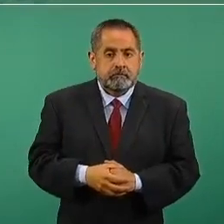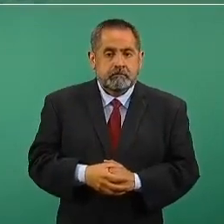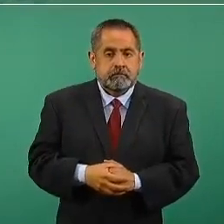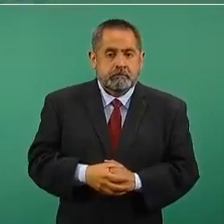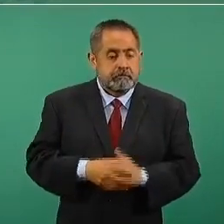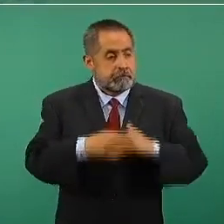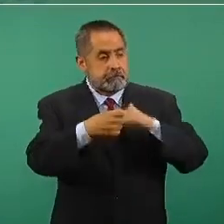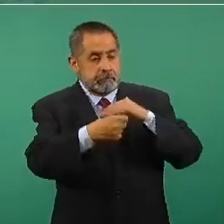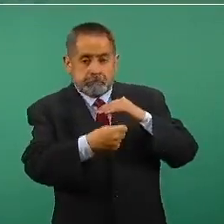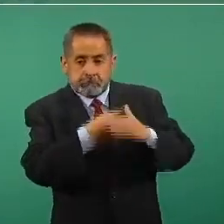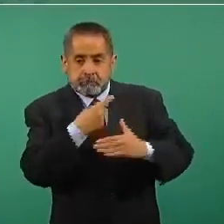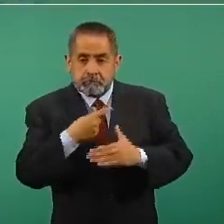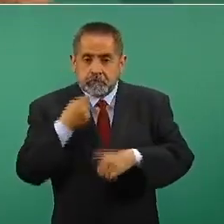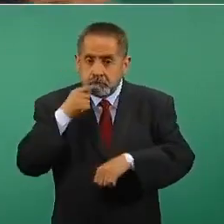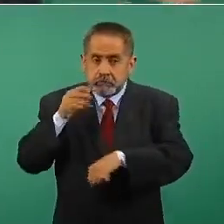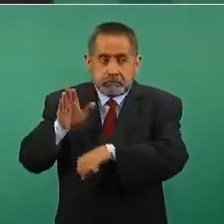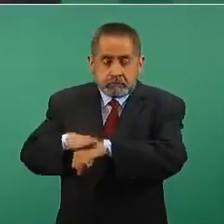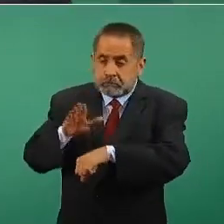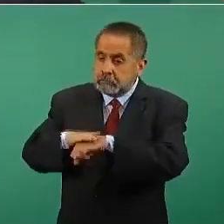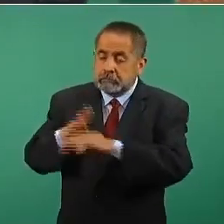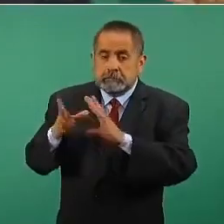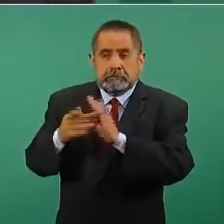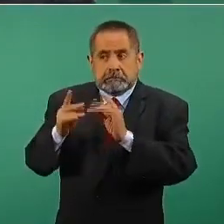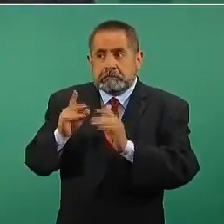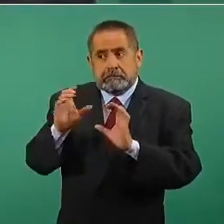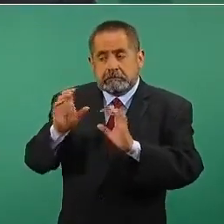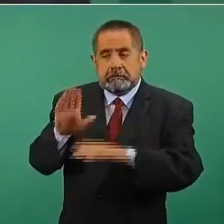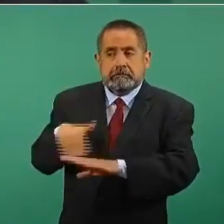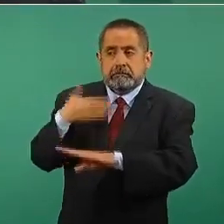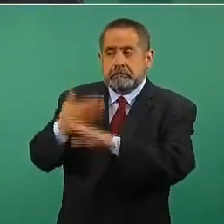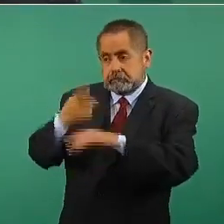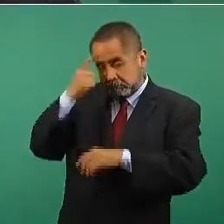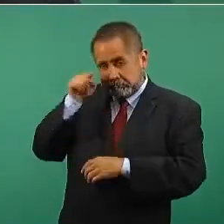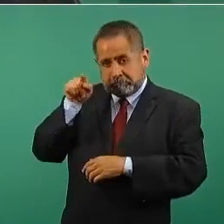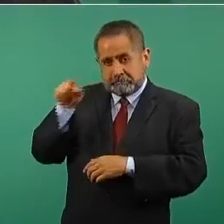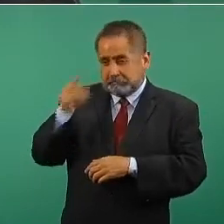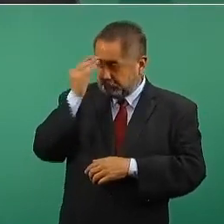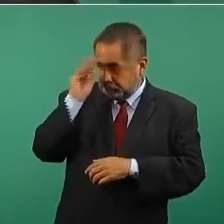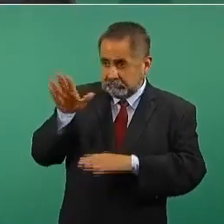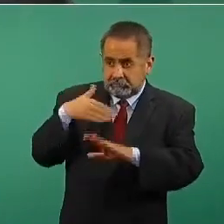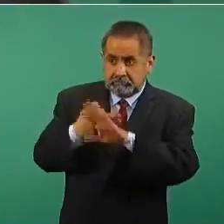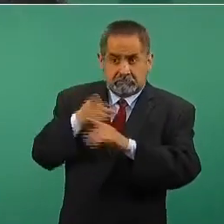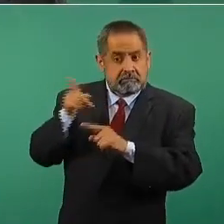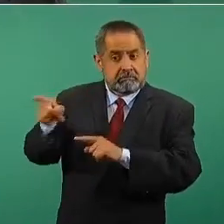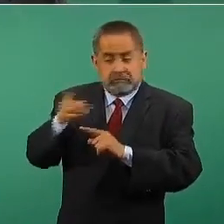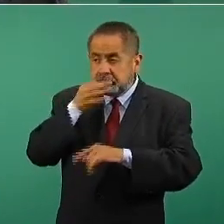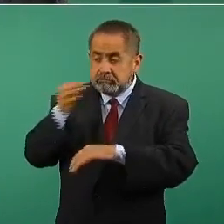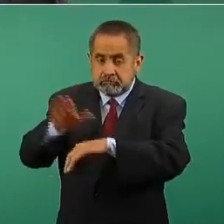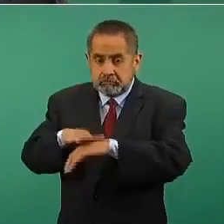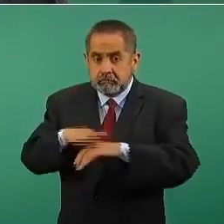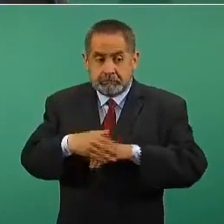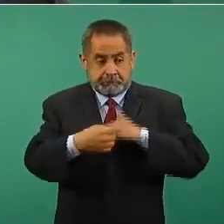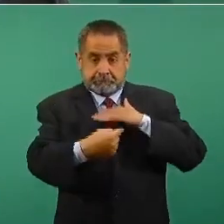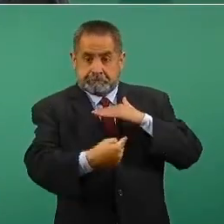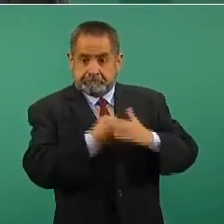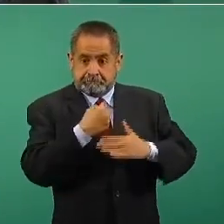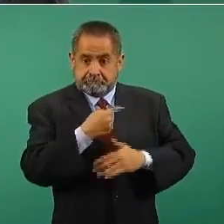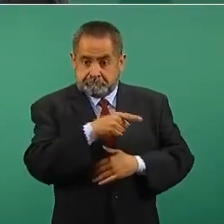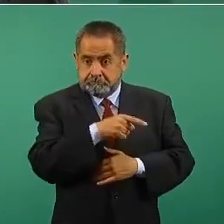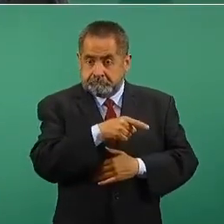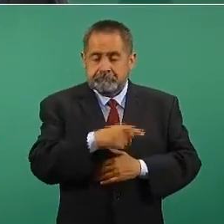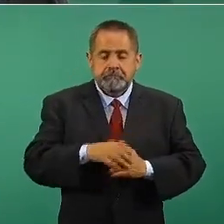me buscó y me dice: viene una campaña terrible, y me dijo